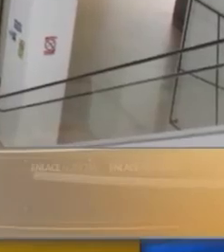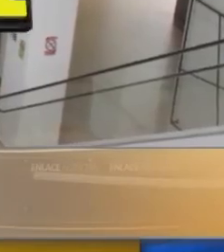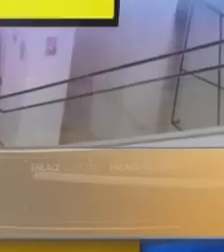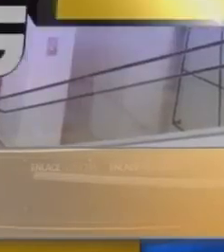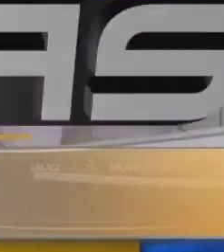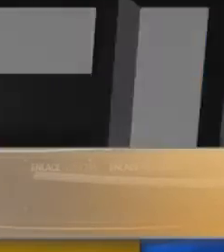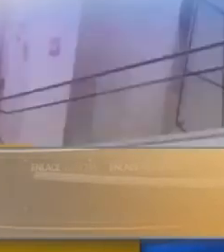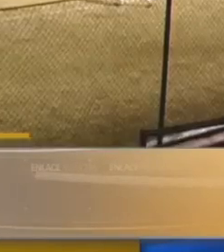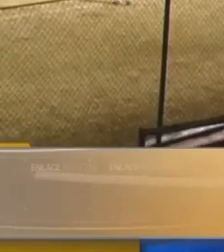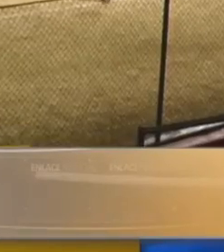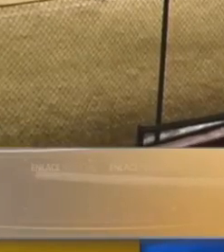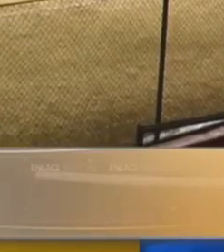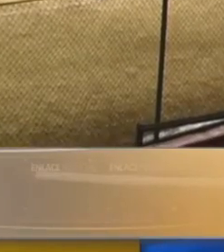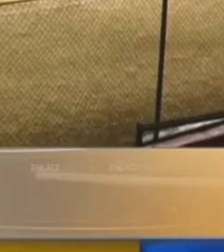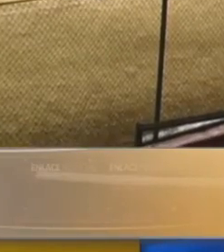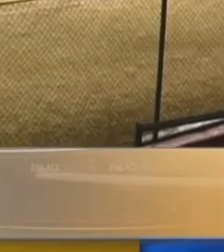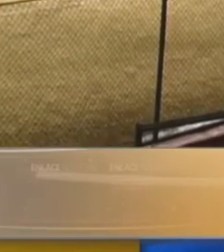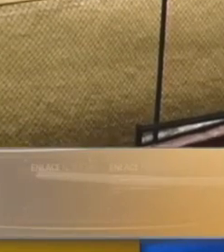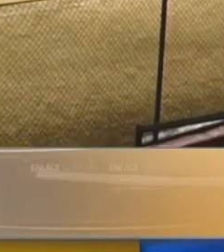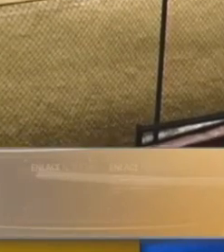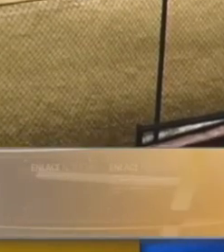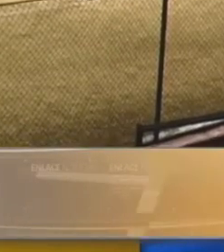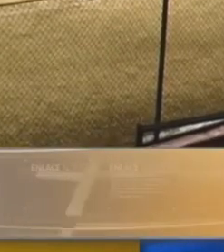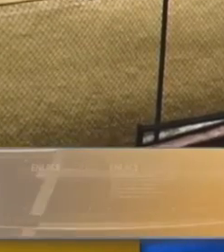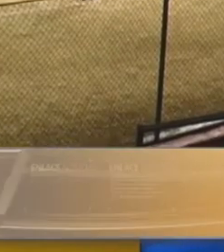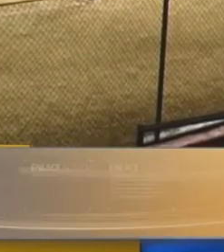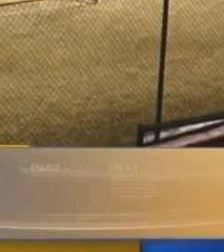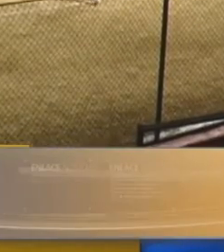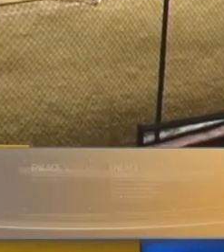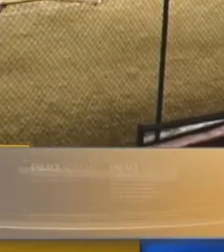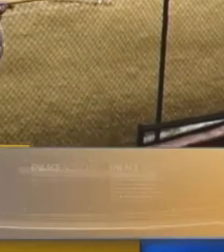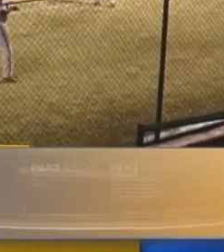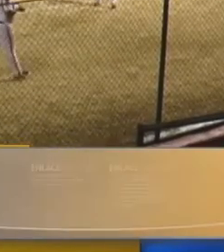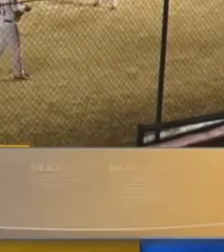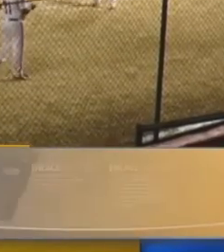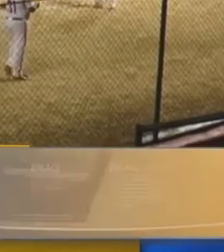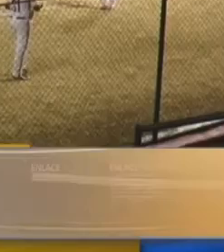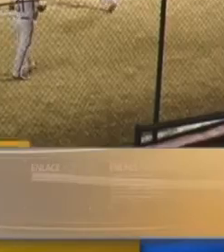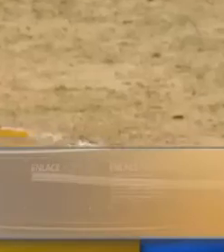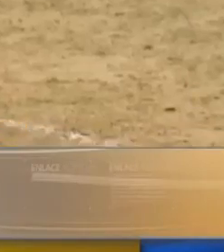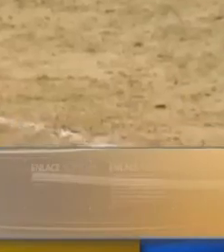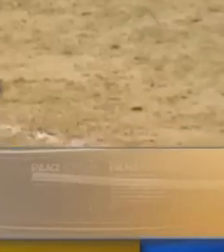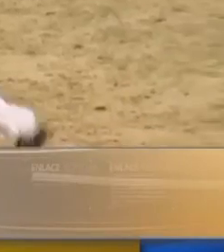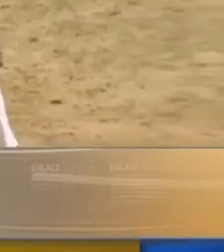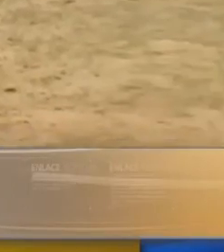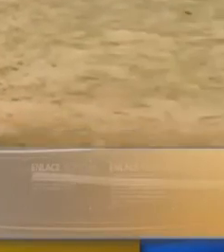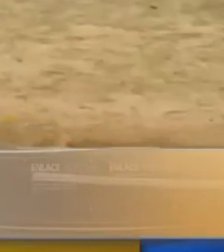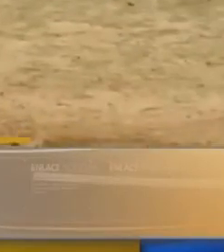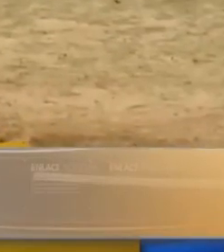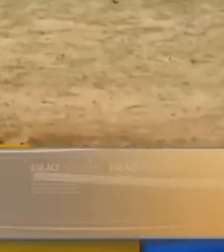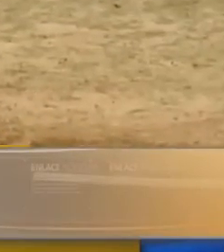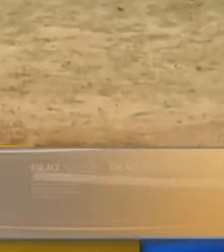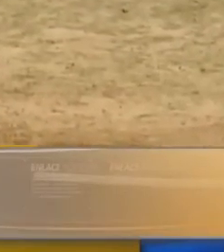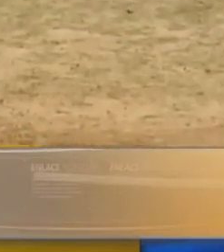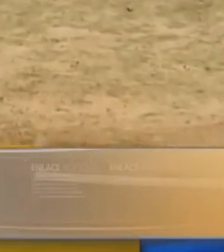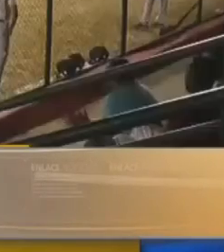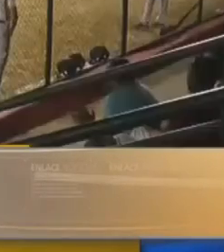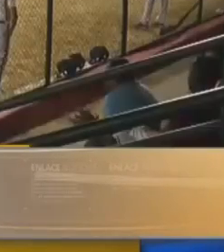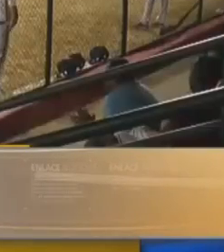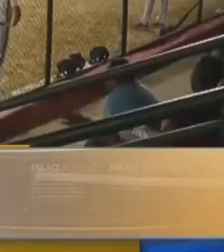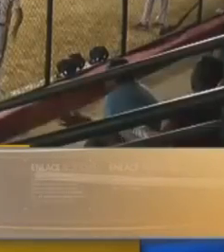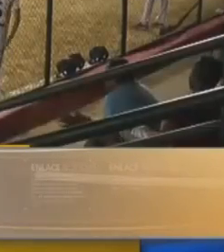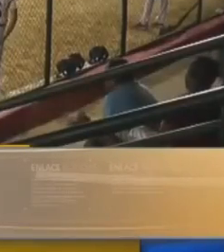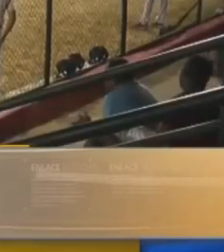23 de julio. En los deportes, el Club Búfalo se coronó como campeón del torneo municipal de softball de primera categoría, luego de derrotar a la